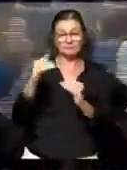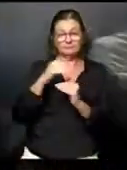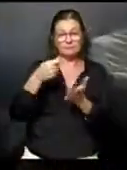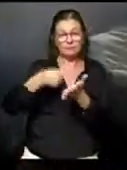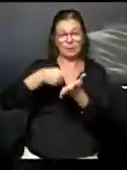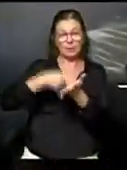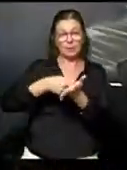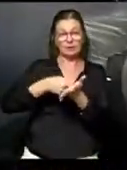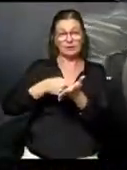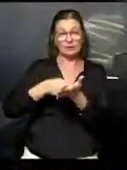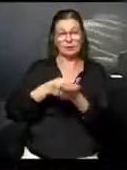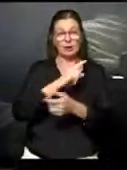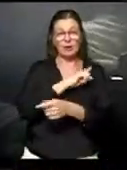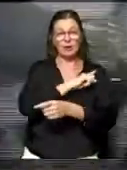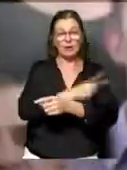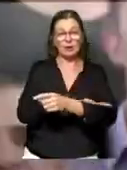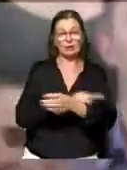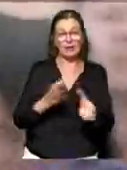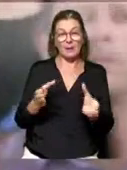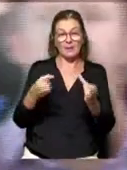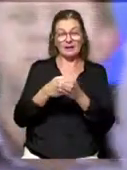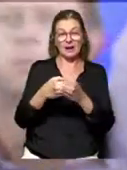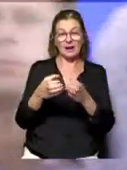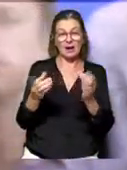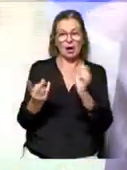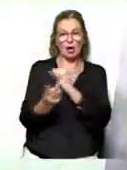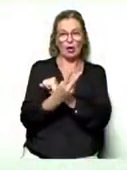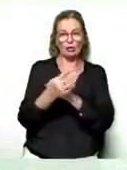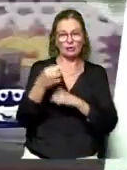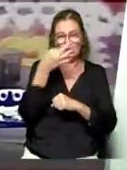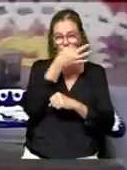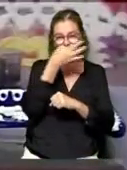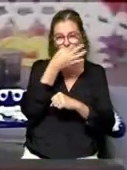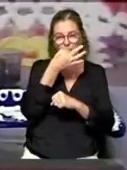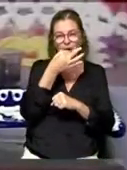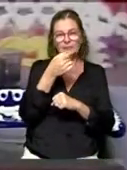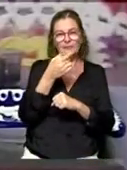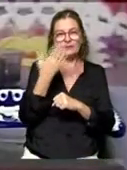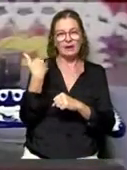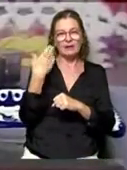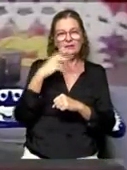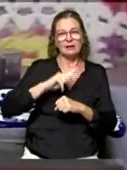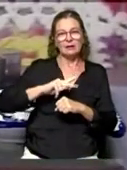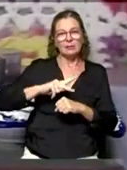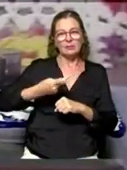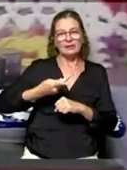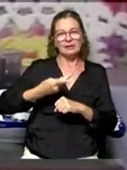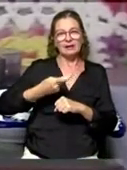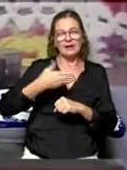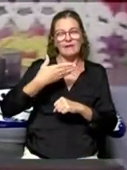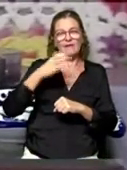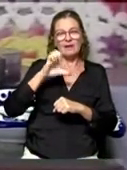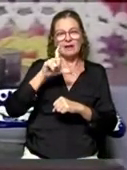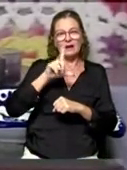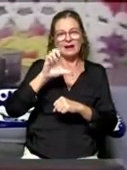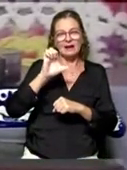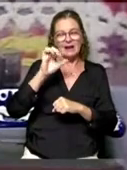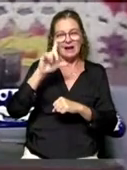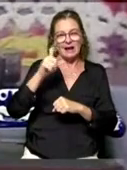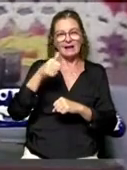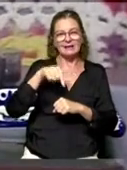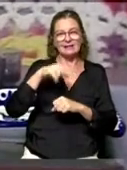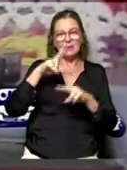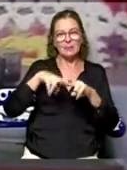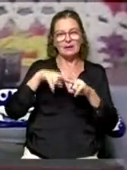y creará una fuerza especial para combatir el narcotráfico. La ex vicecanciller Belela Herrera será reconocida este martes